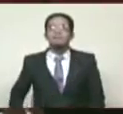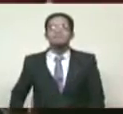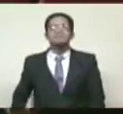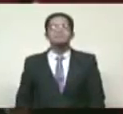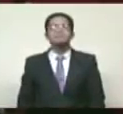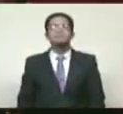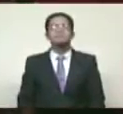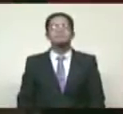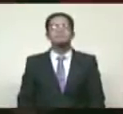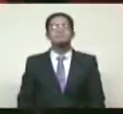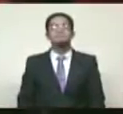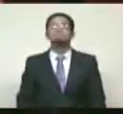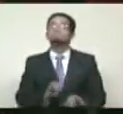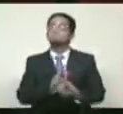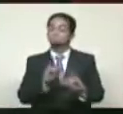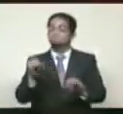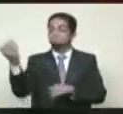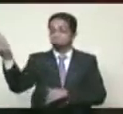Maduro.